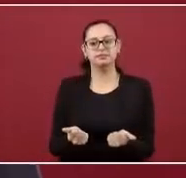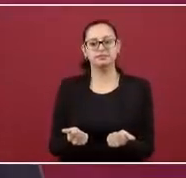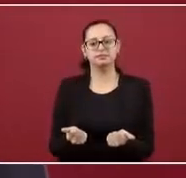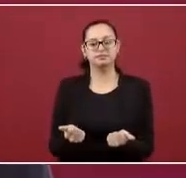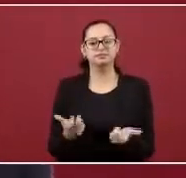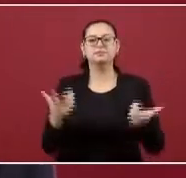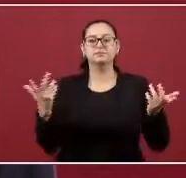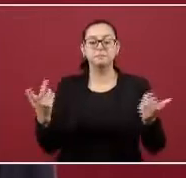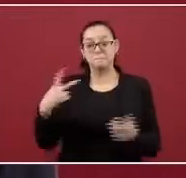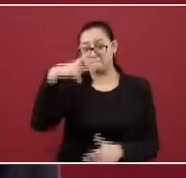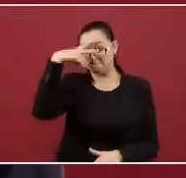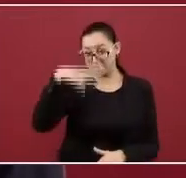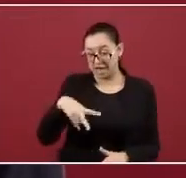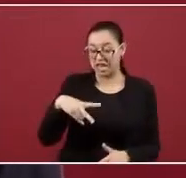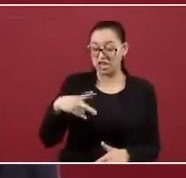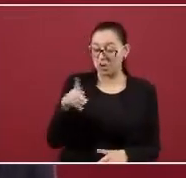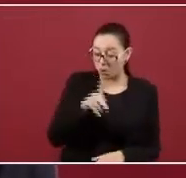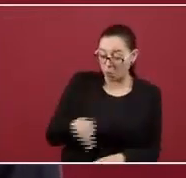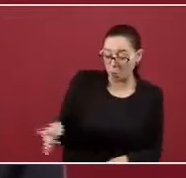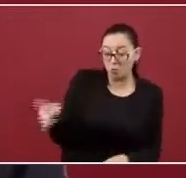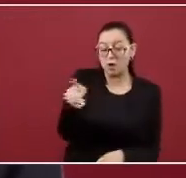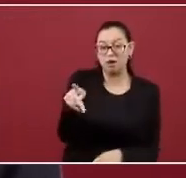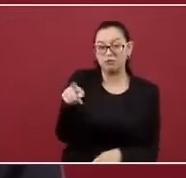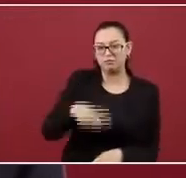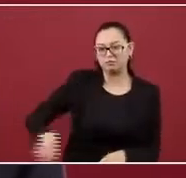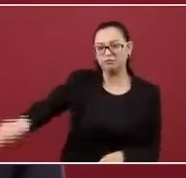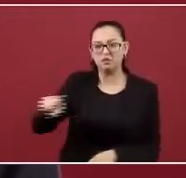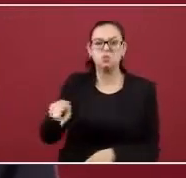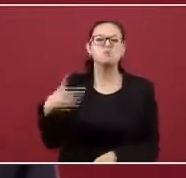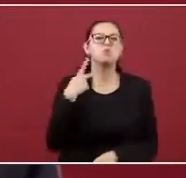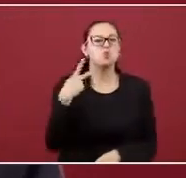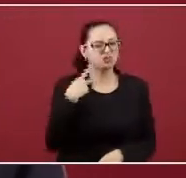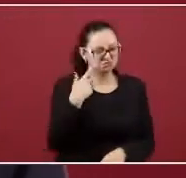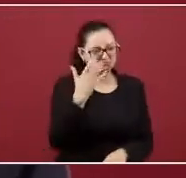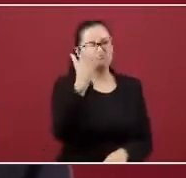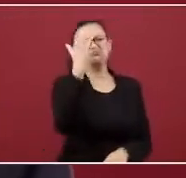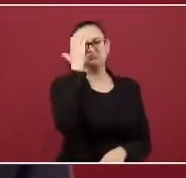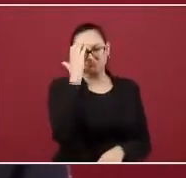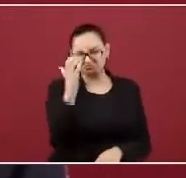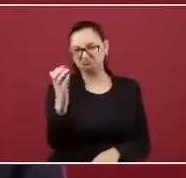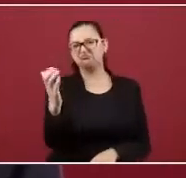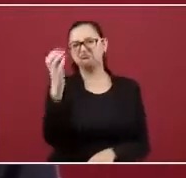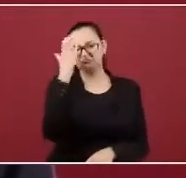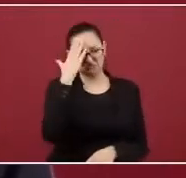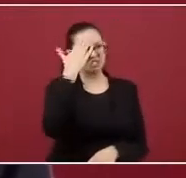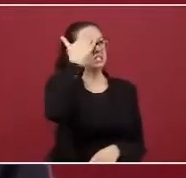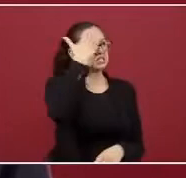nuestro pueblo está más politizado que nunca.